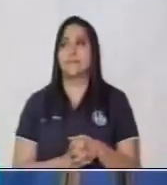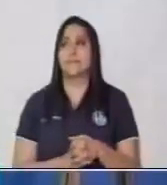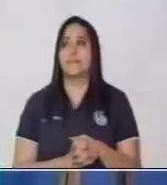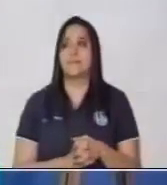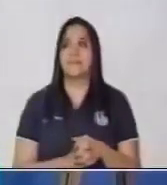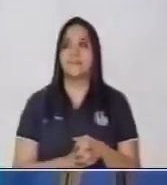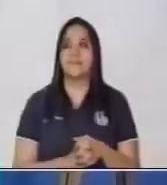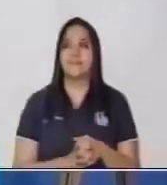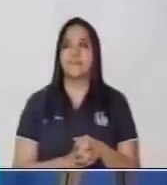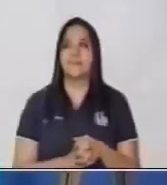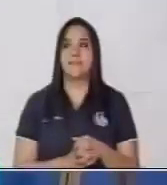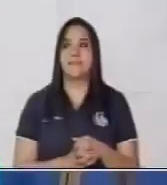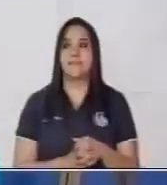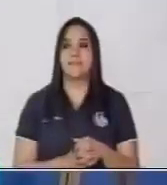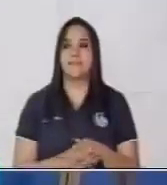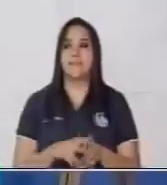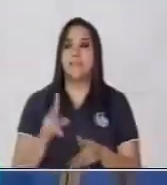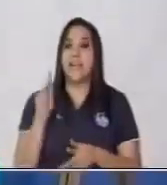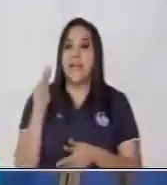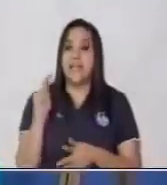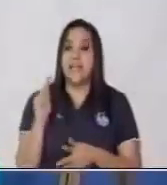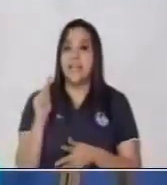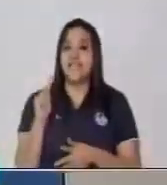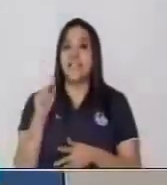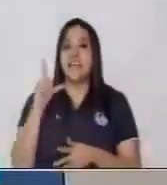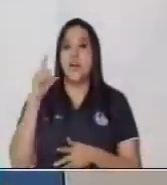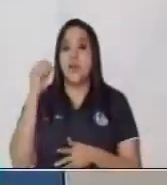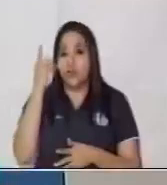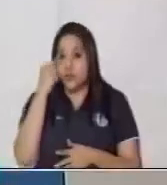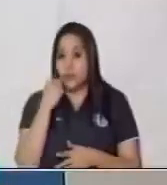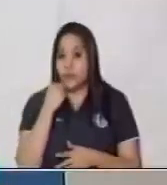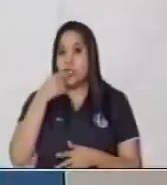y los niños juegan en el jardín.